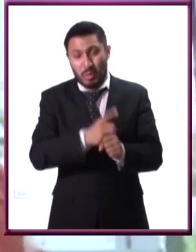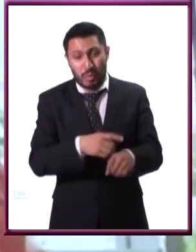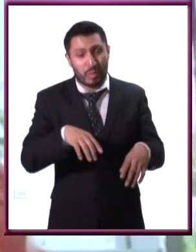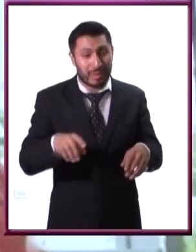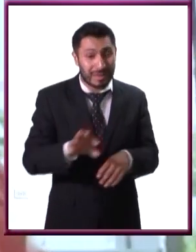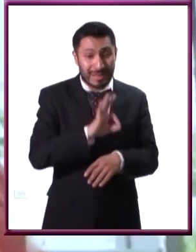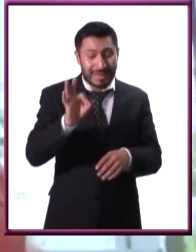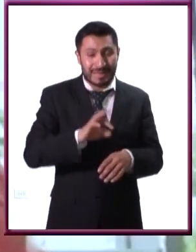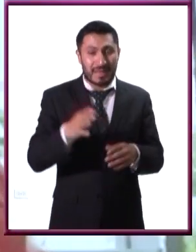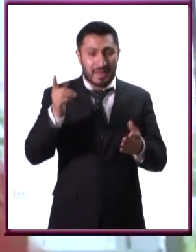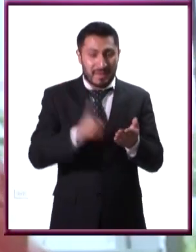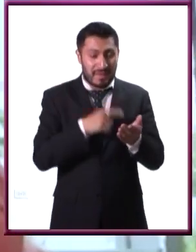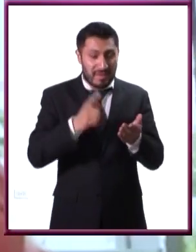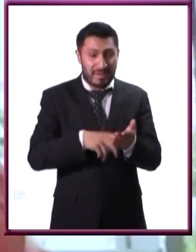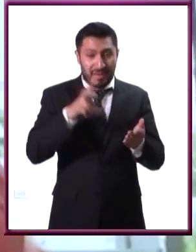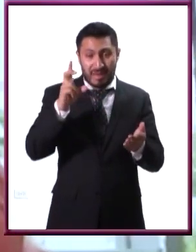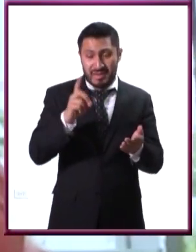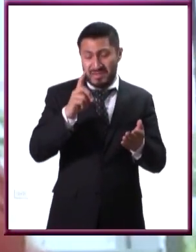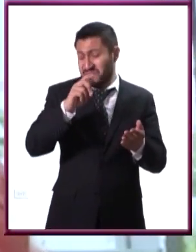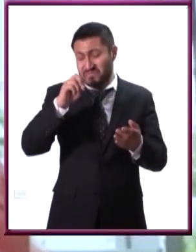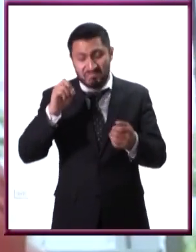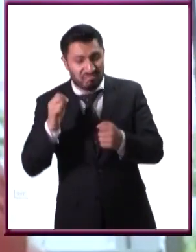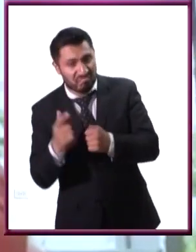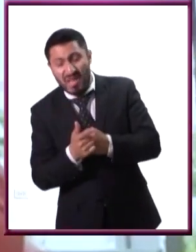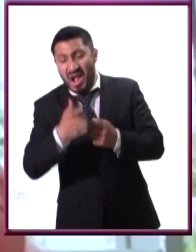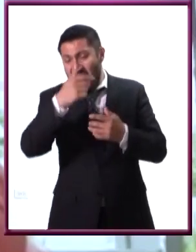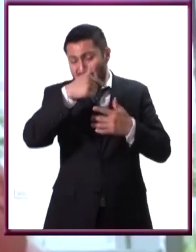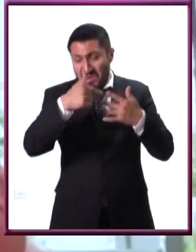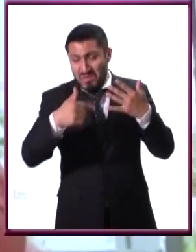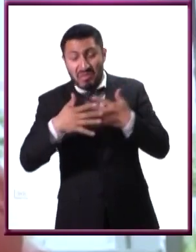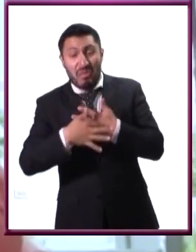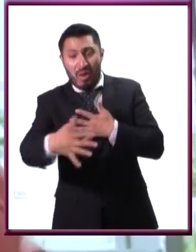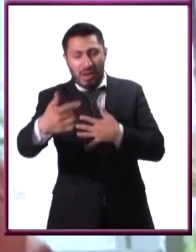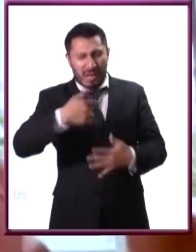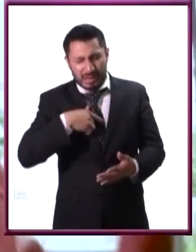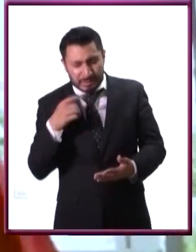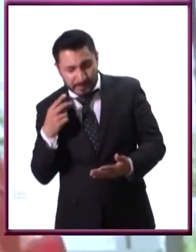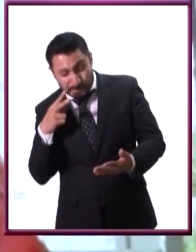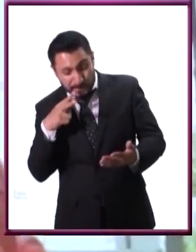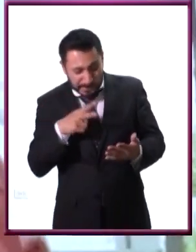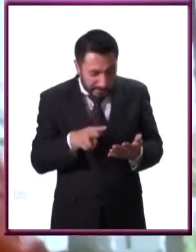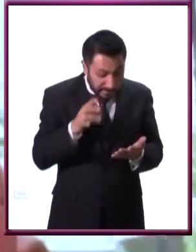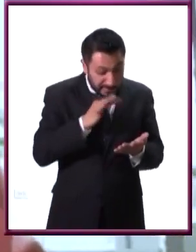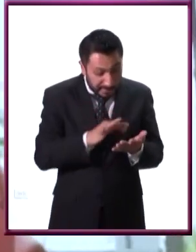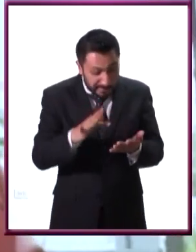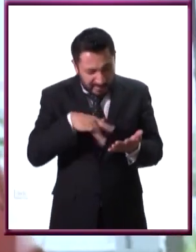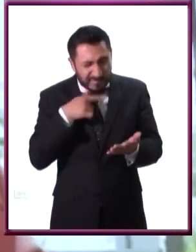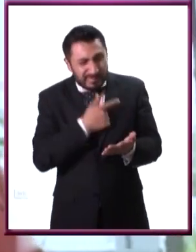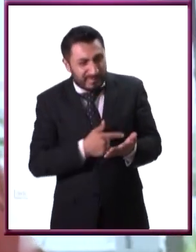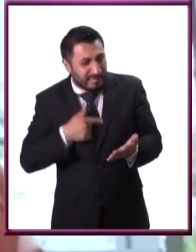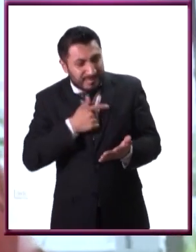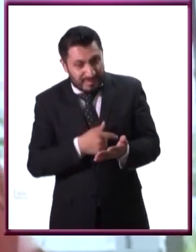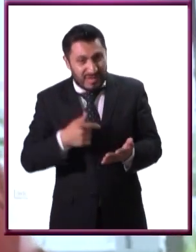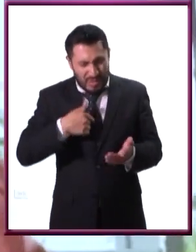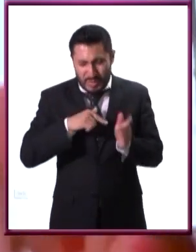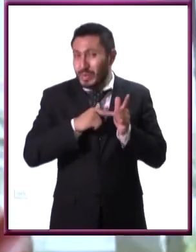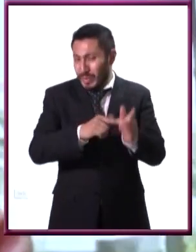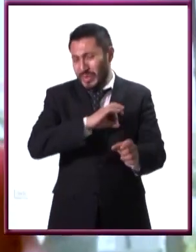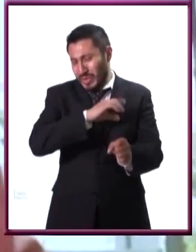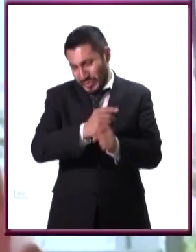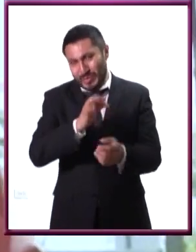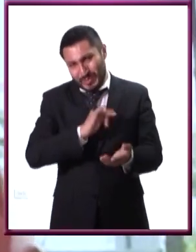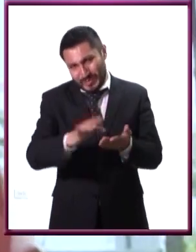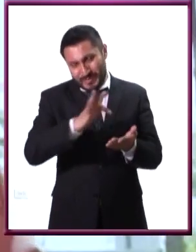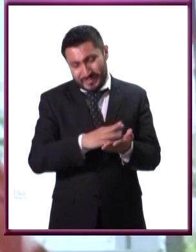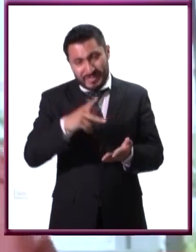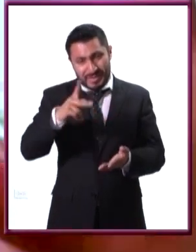doy la oportunidad y de pronto si en la página 30 y tantos me empieza a premiar con un hallazgo, con algo que sí me empieza a dar placer, pues le doy